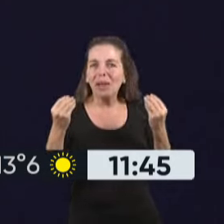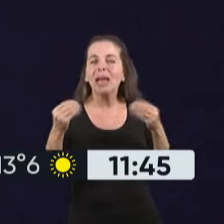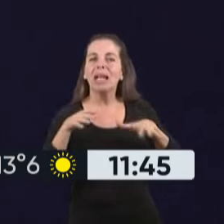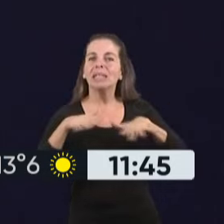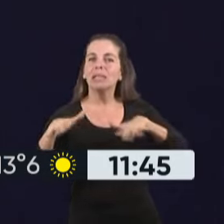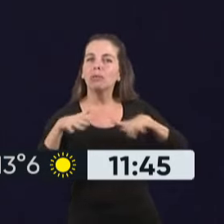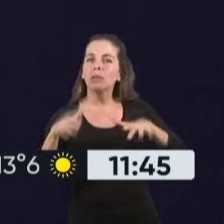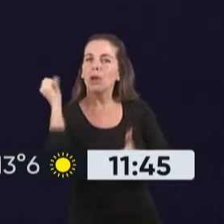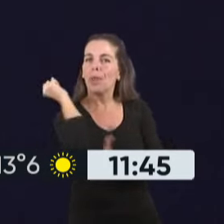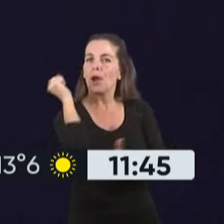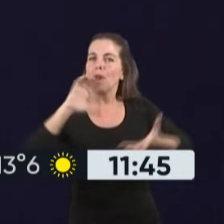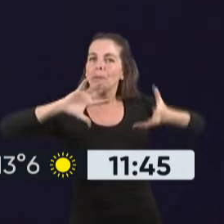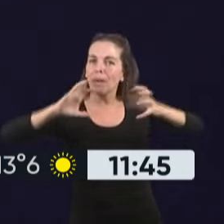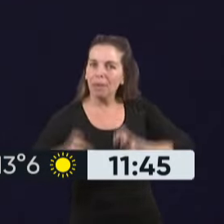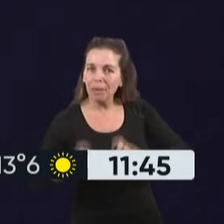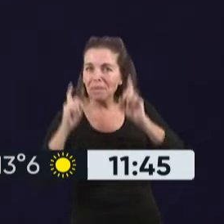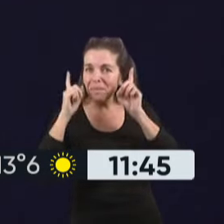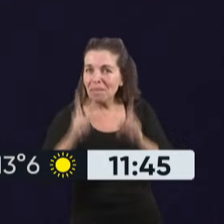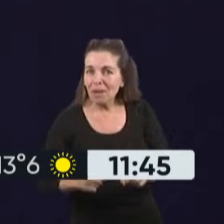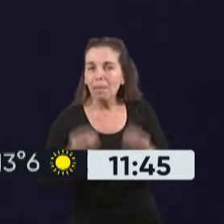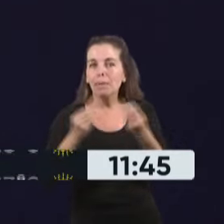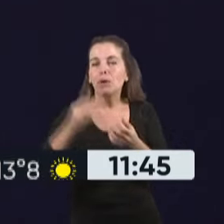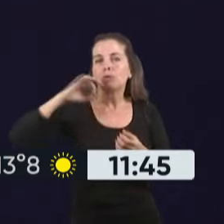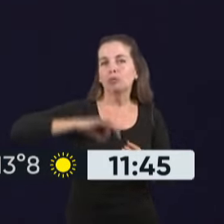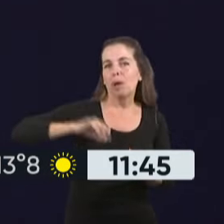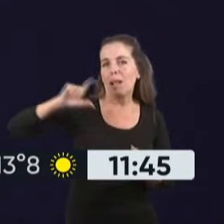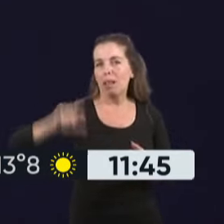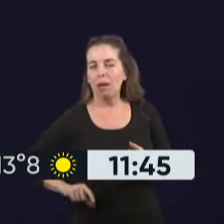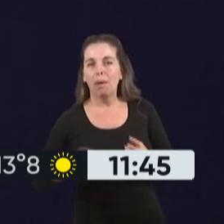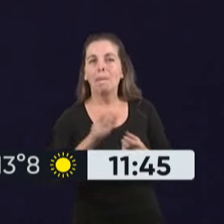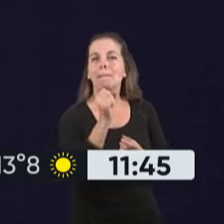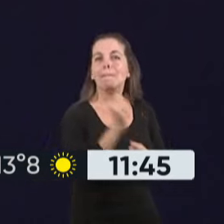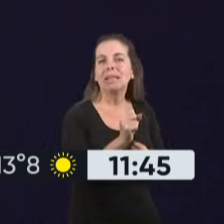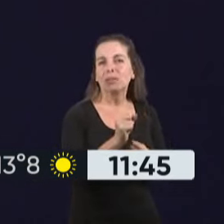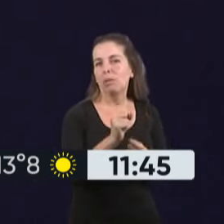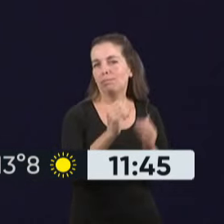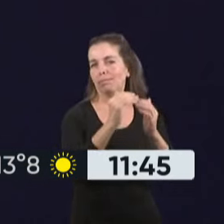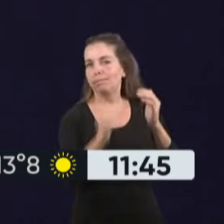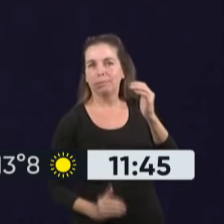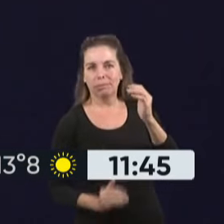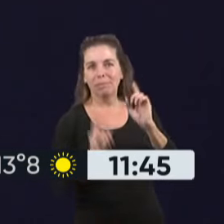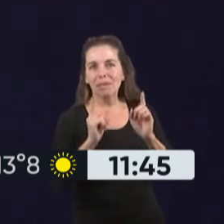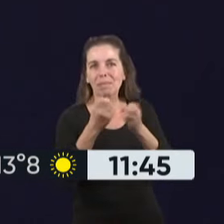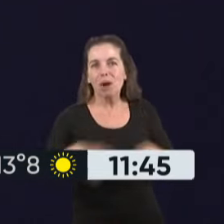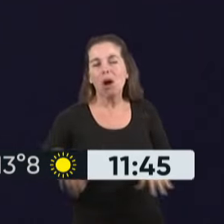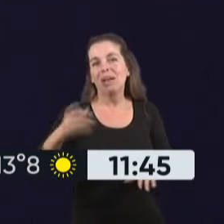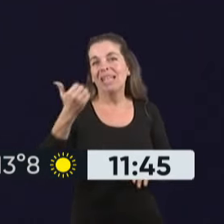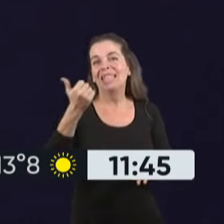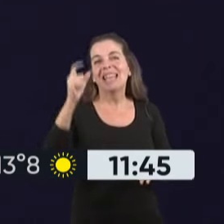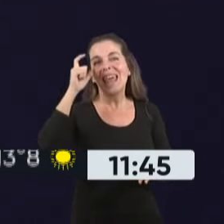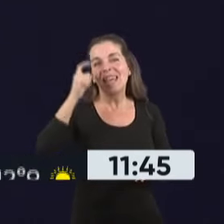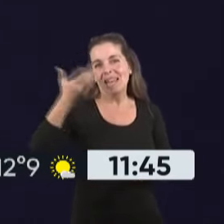por la pérdida persistente del poder adquisitivo de la moneda que ocurre desde el 6 de enero del 2002,